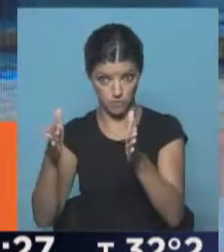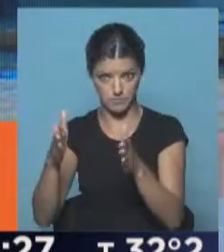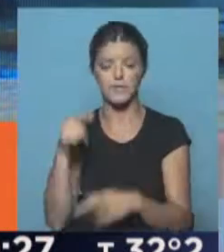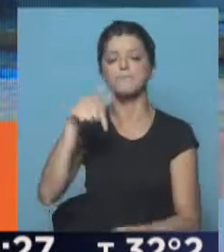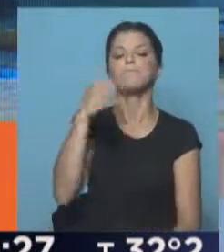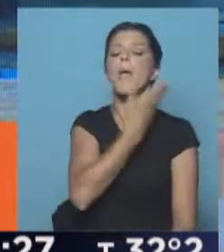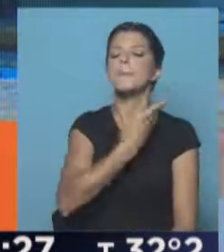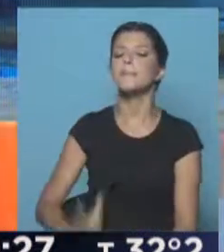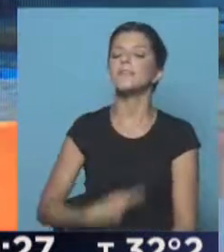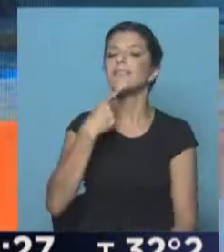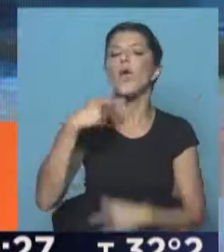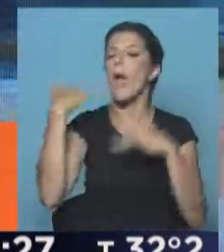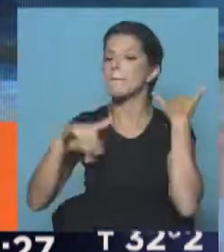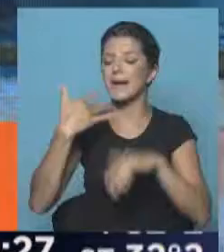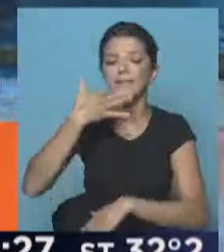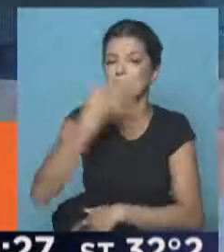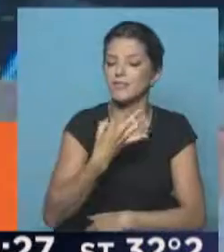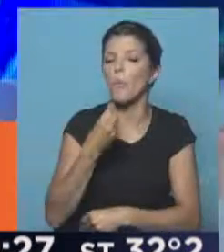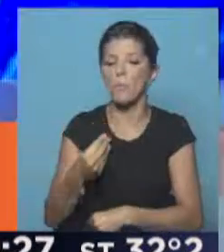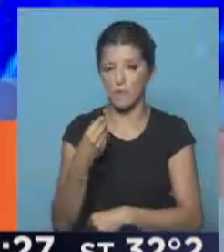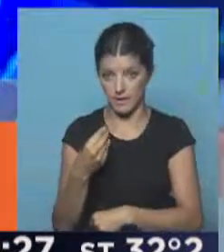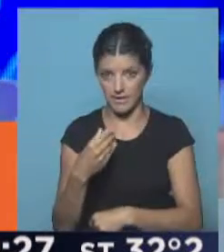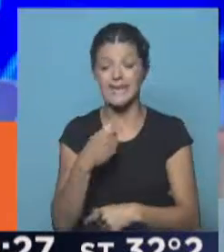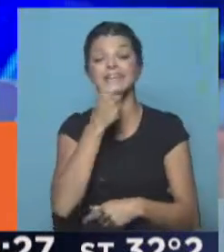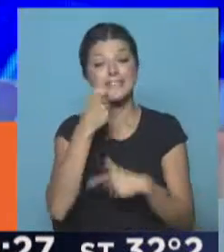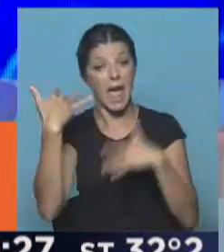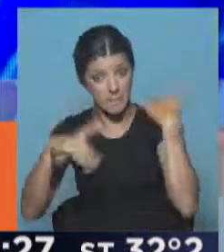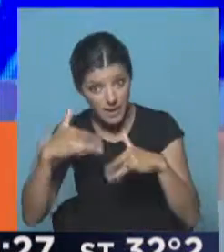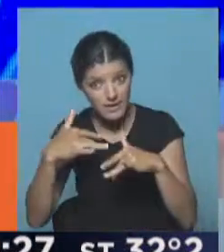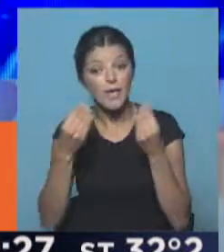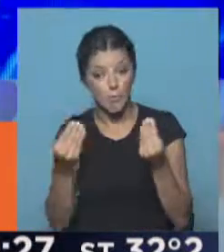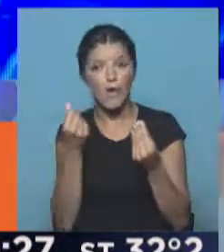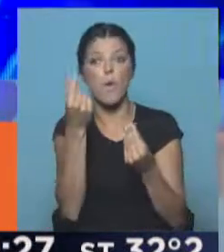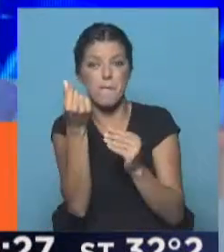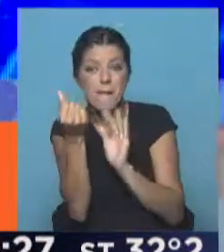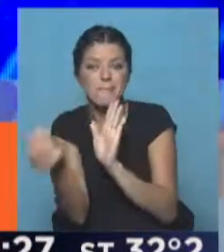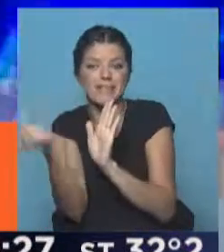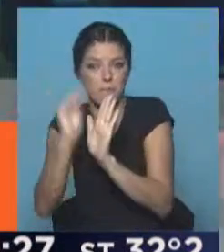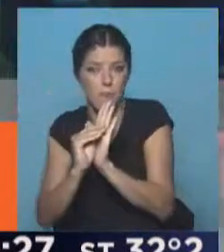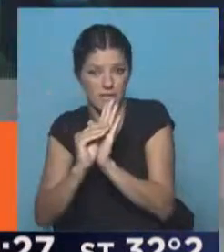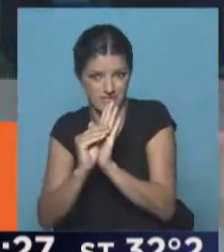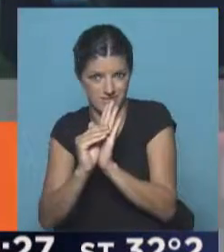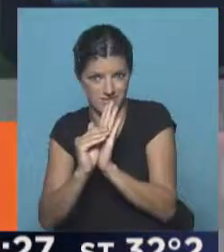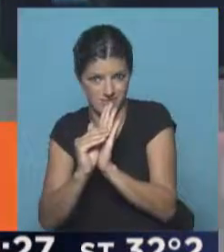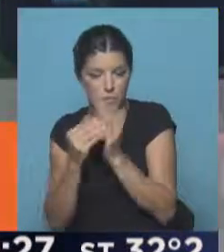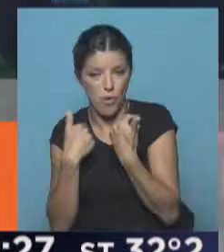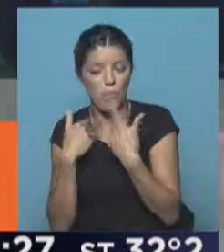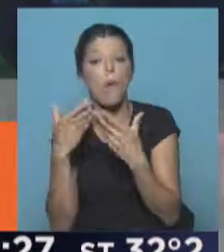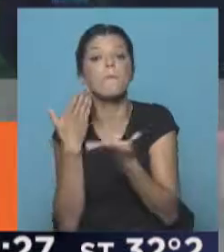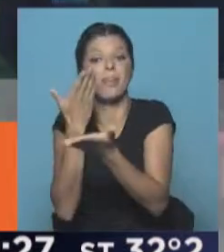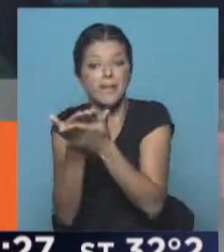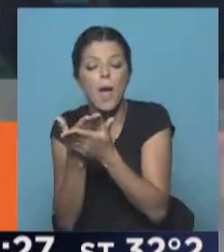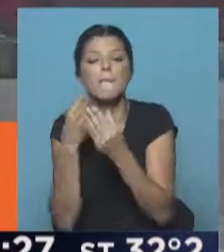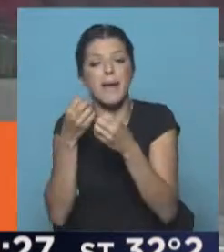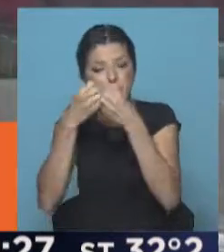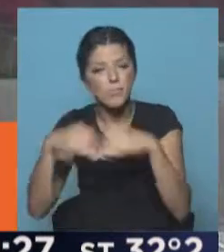digo esto de la emergencia hace que podamos usar presupuesto que no esté dentro de lo que estipulado y que podamos desarrollar acciones